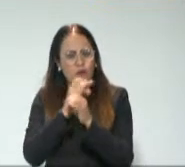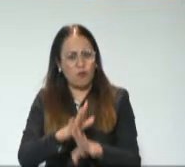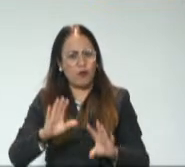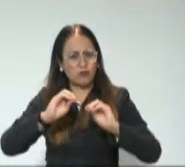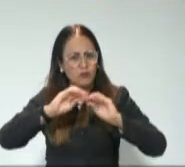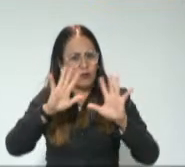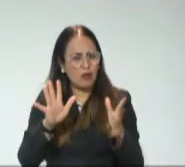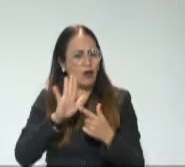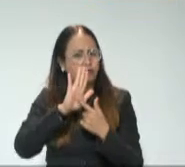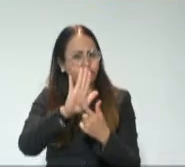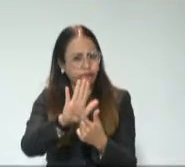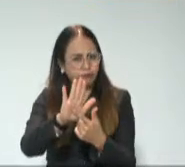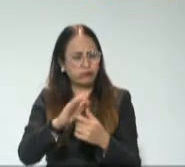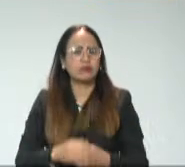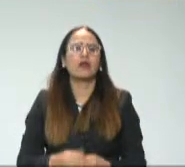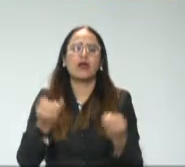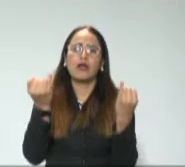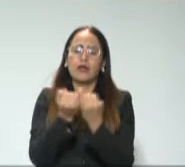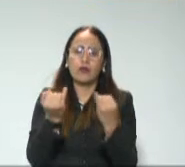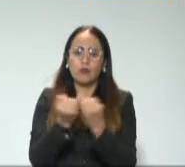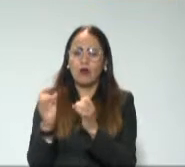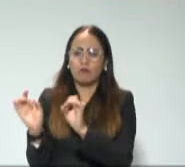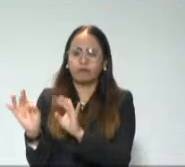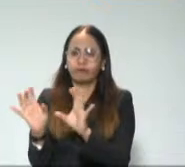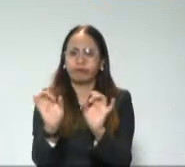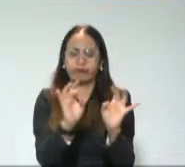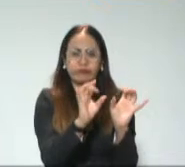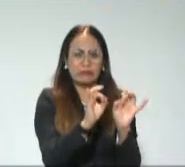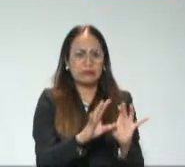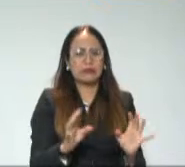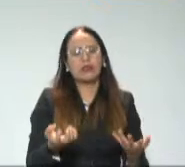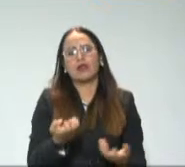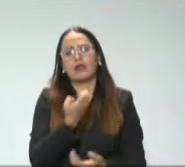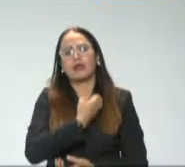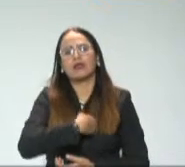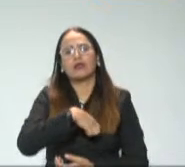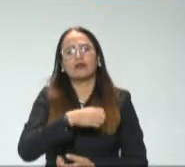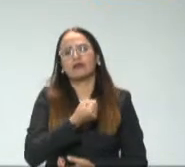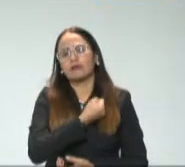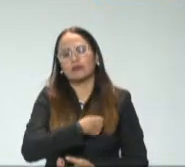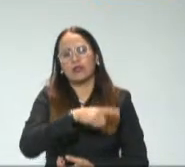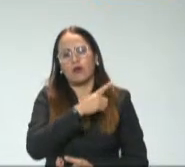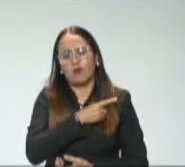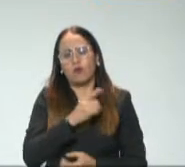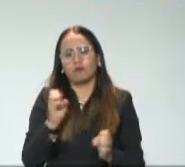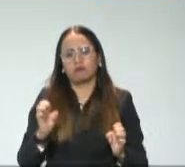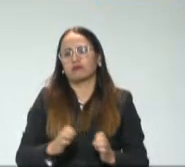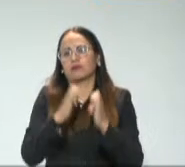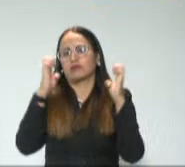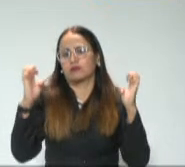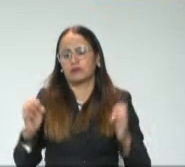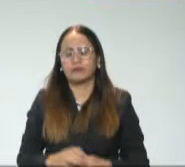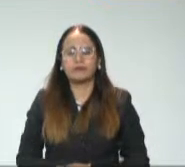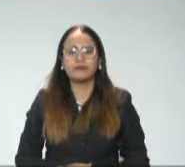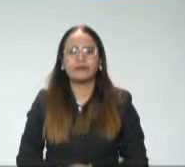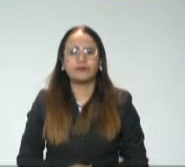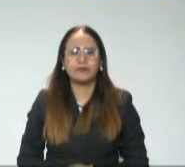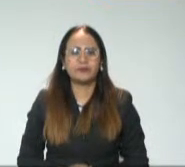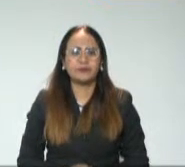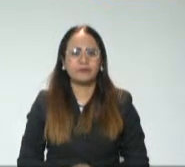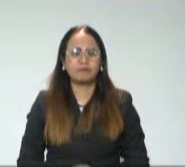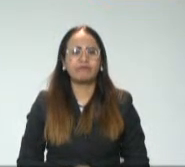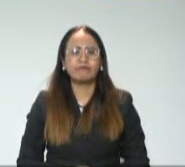transparencia ante eventos sanitarios críticos primer lugar hay una cierta